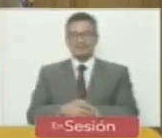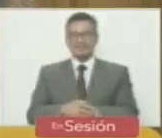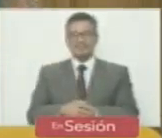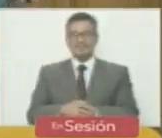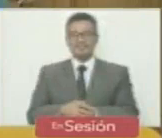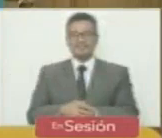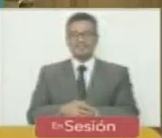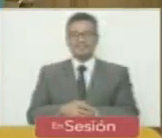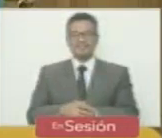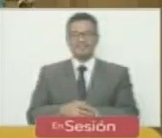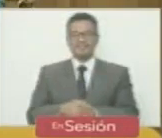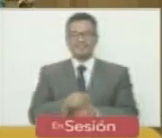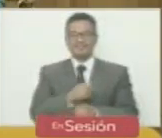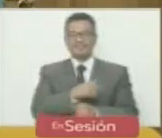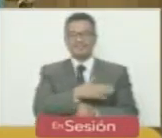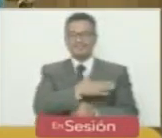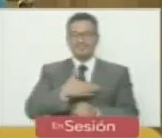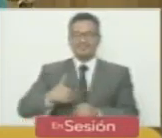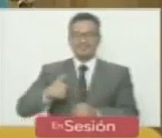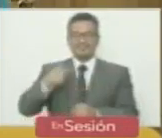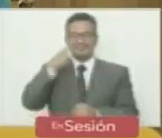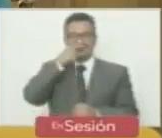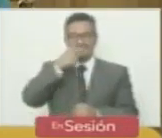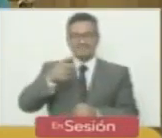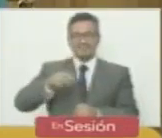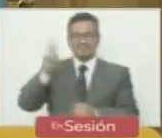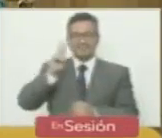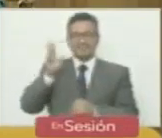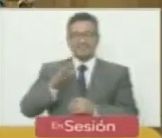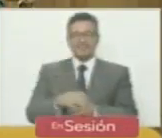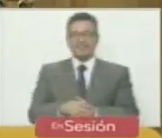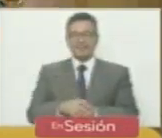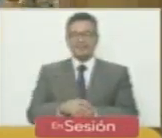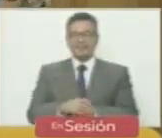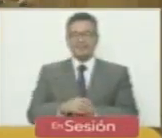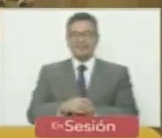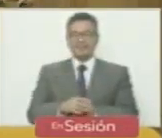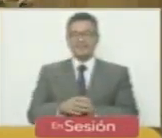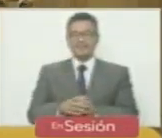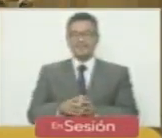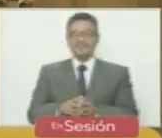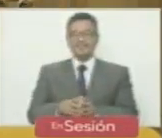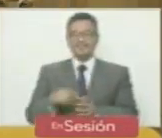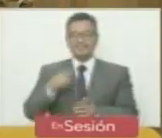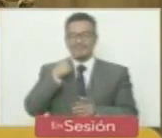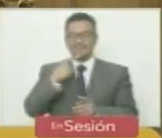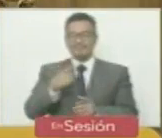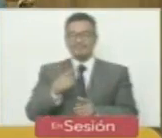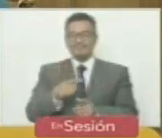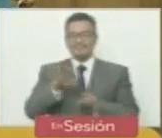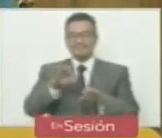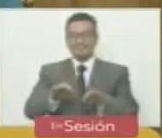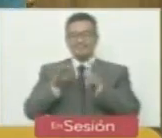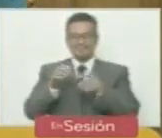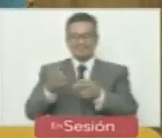al querido pueblo de Venezuela y a nuestros invitados